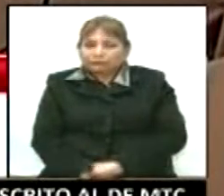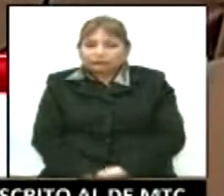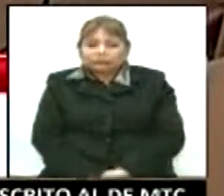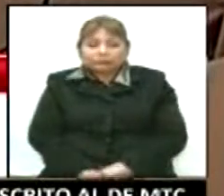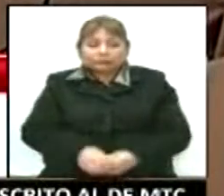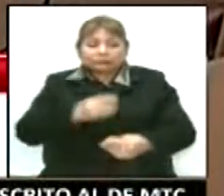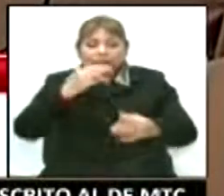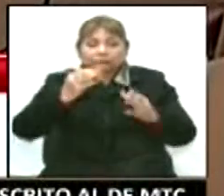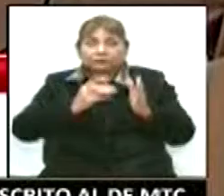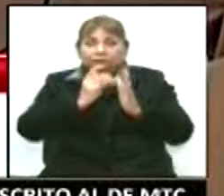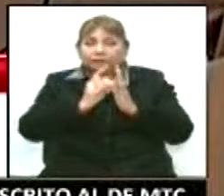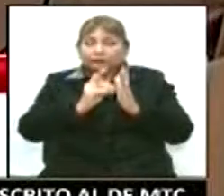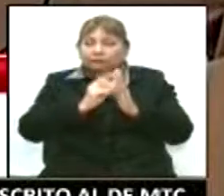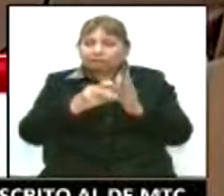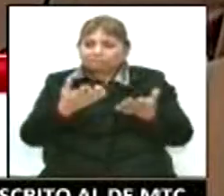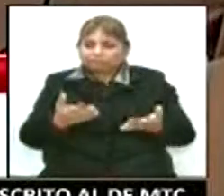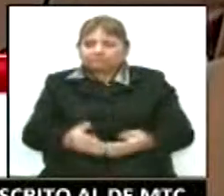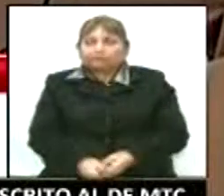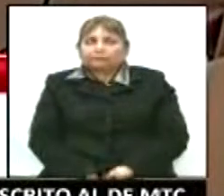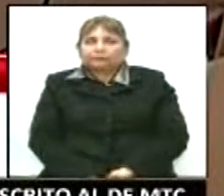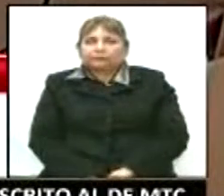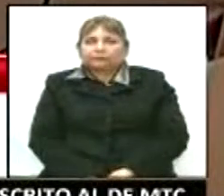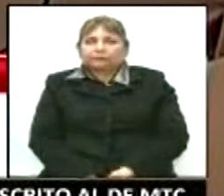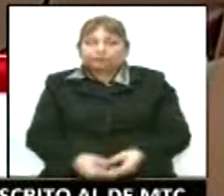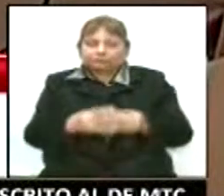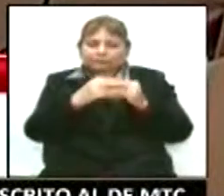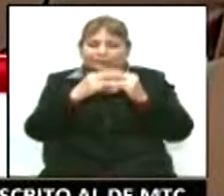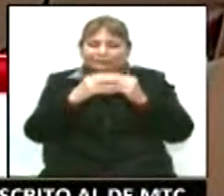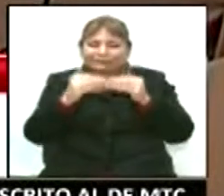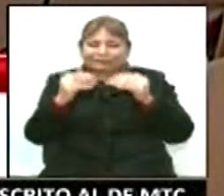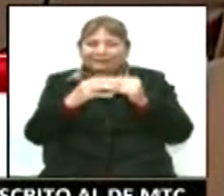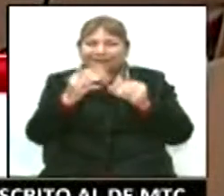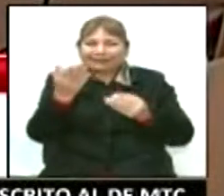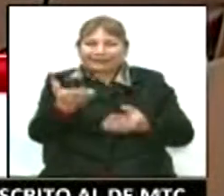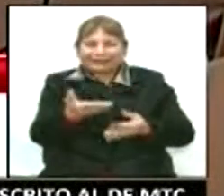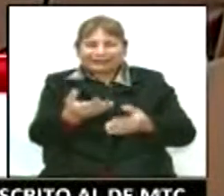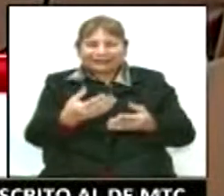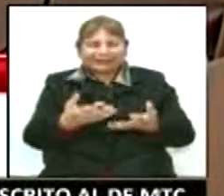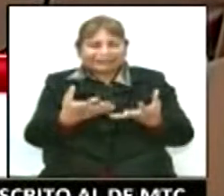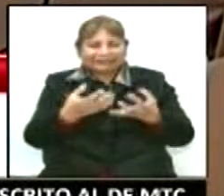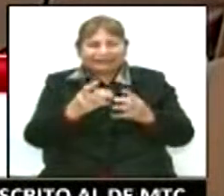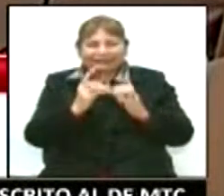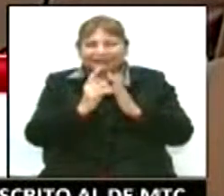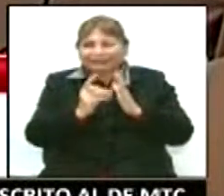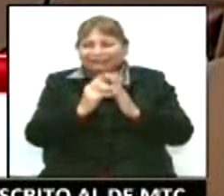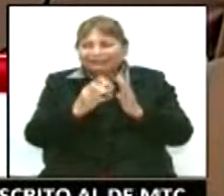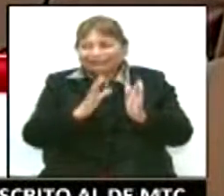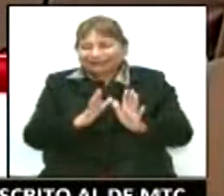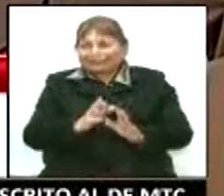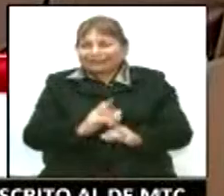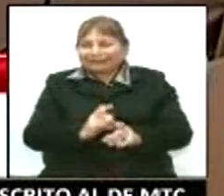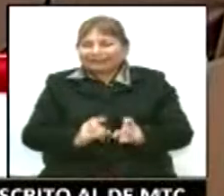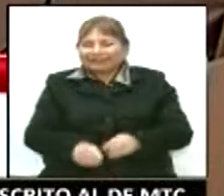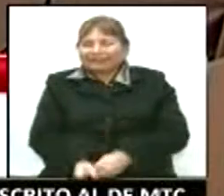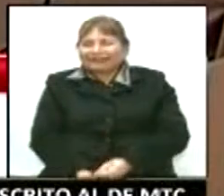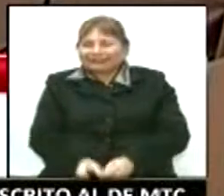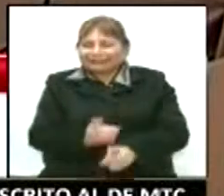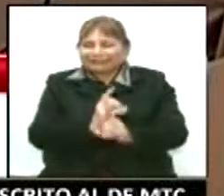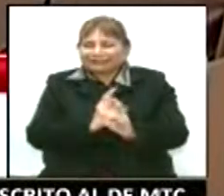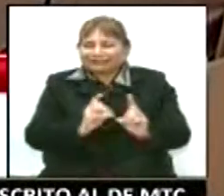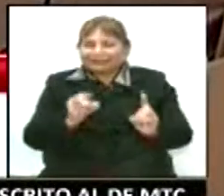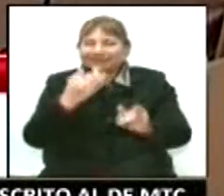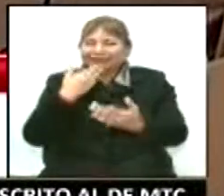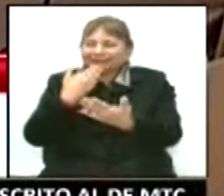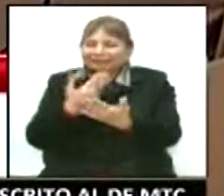dictamen un dictamen fruto de ese espíritu democrático, presidente. Congresista